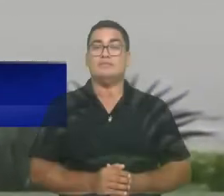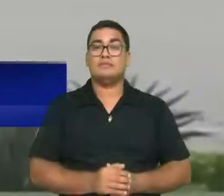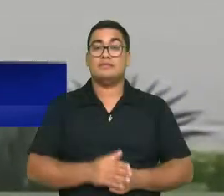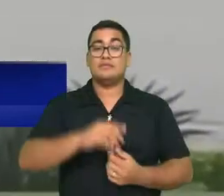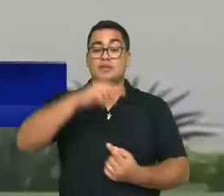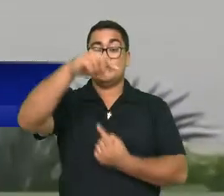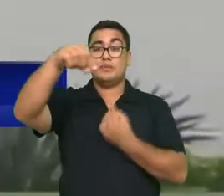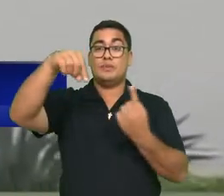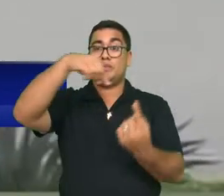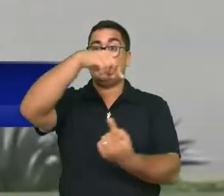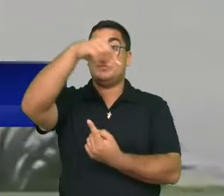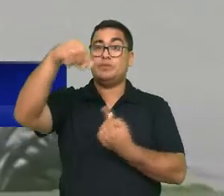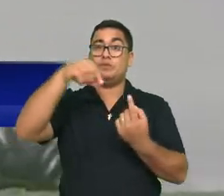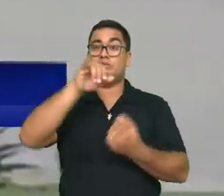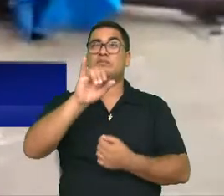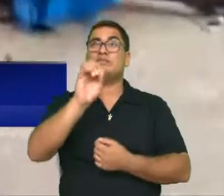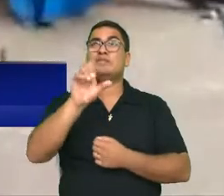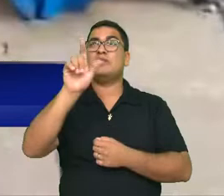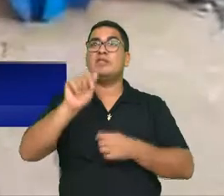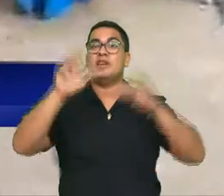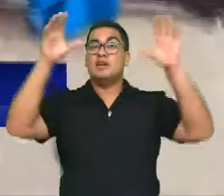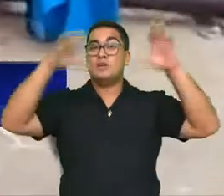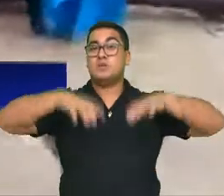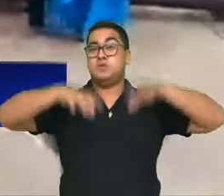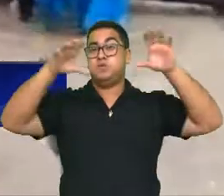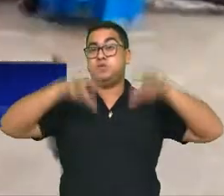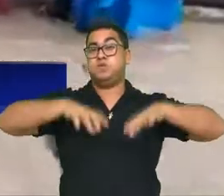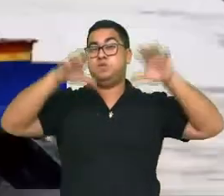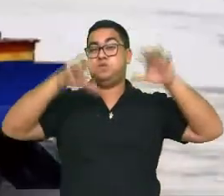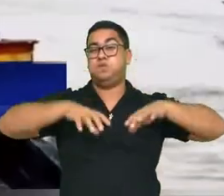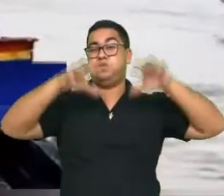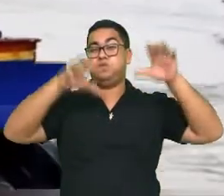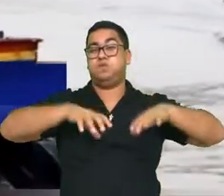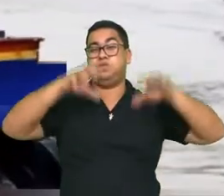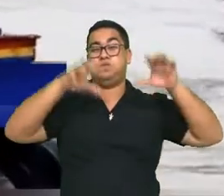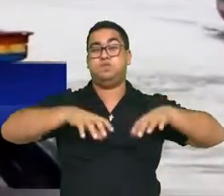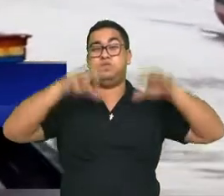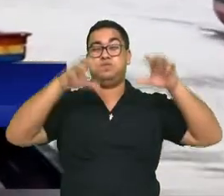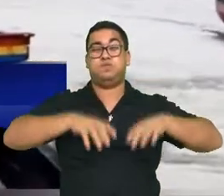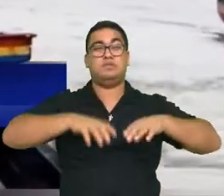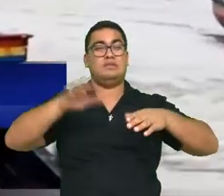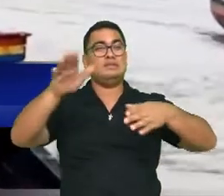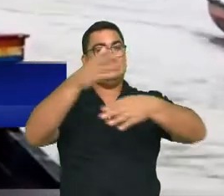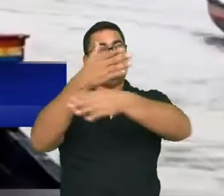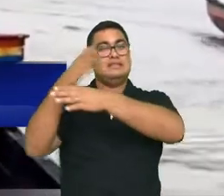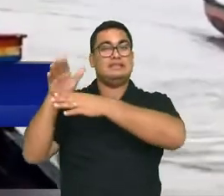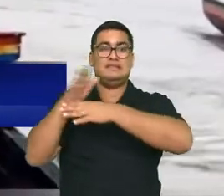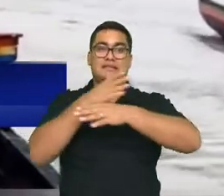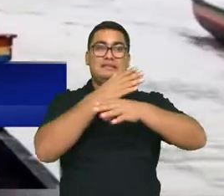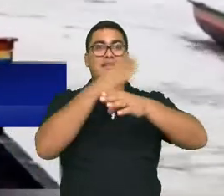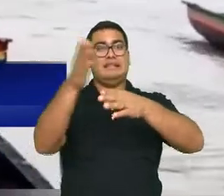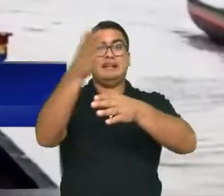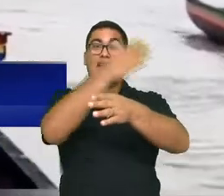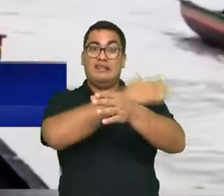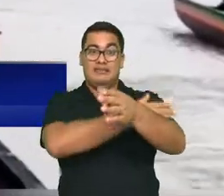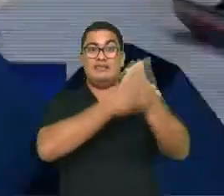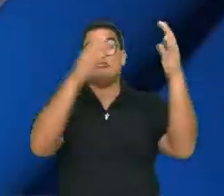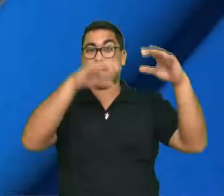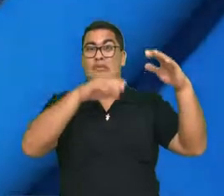Huracán Iota ocasiona acumulados de lluvias de hasta 300 milímetros sobre suelos ya saturados.